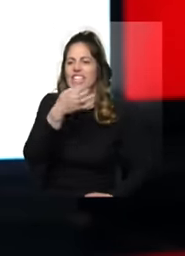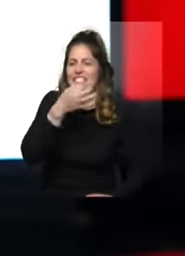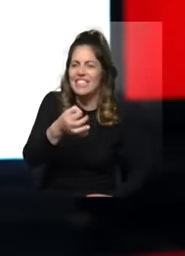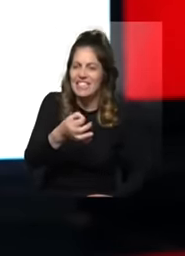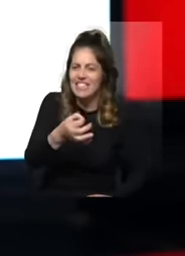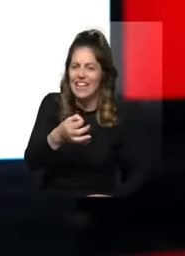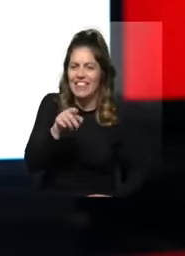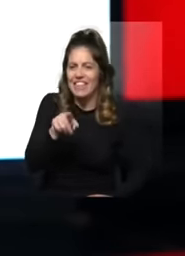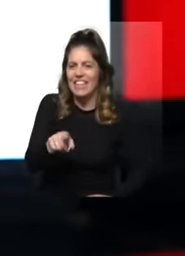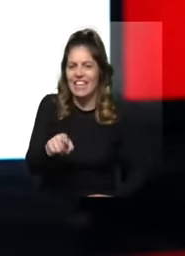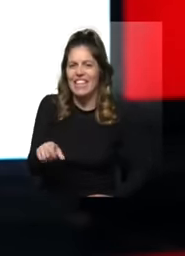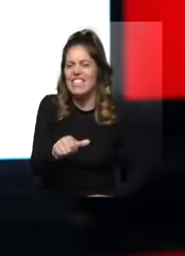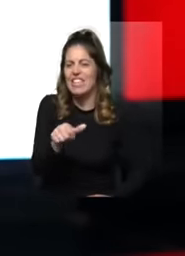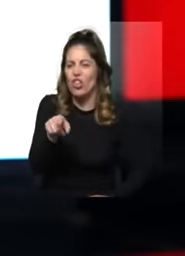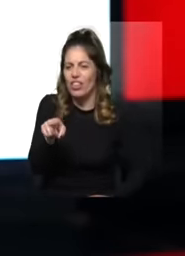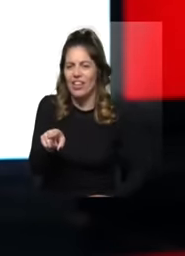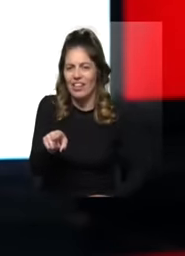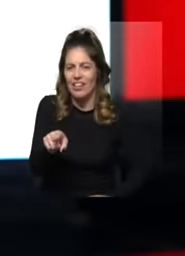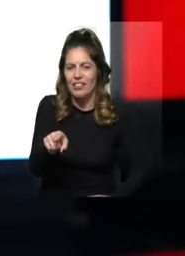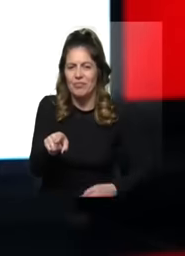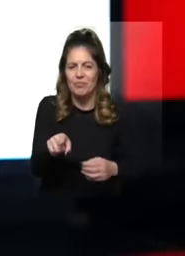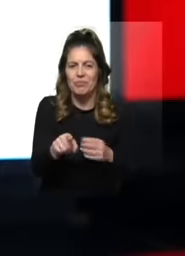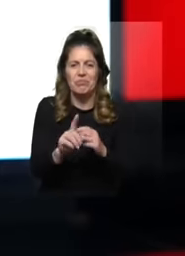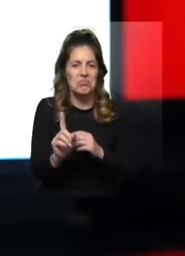caricaturizaciones que hicieron de él...